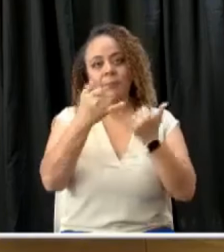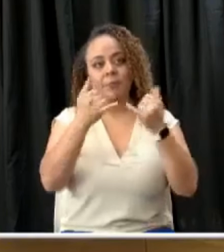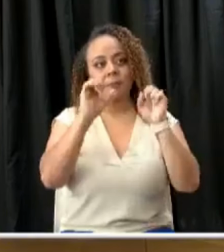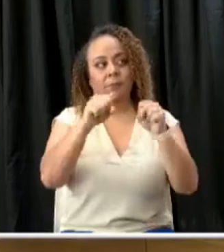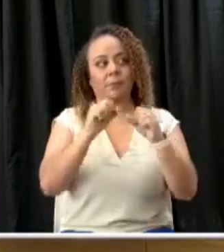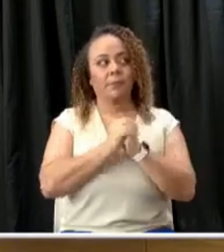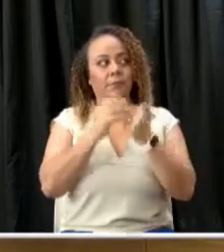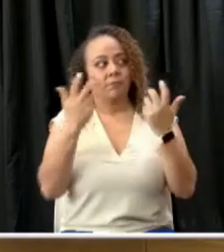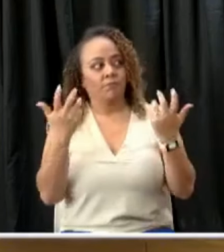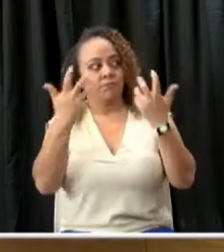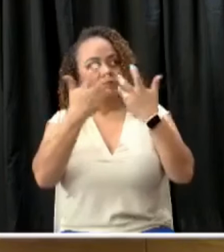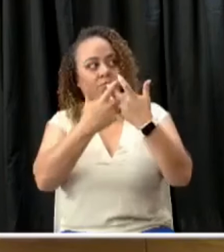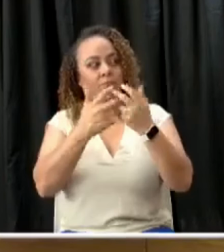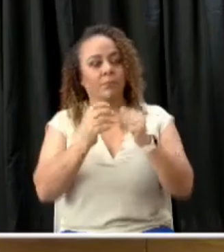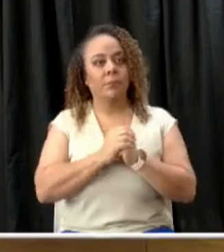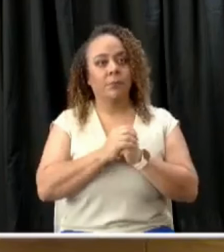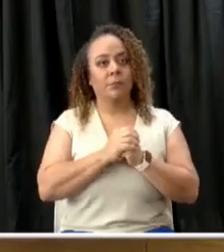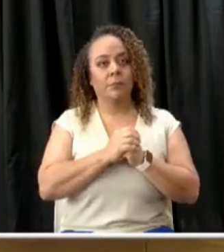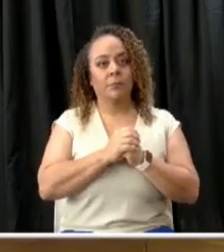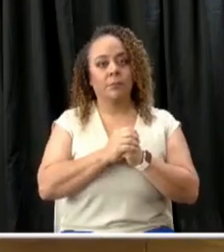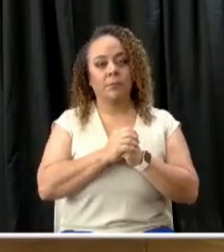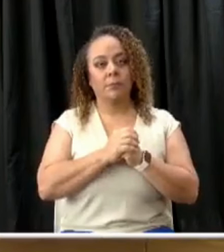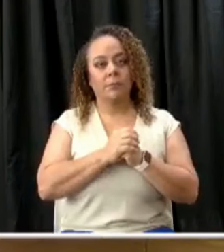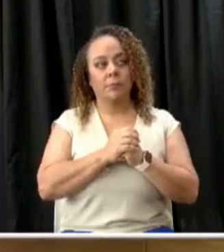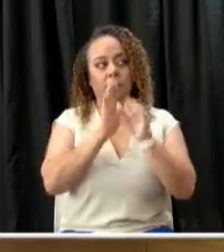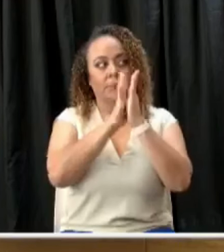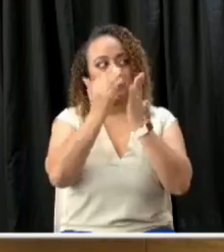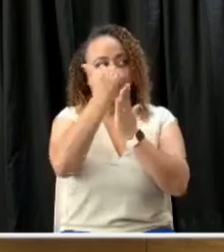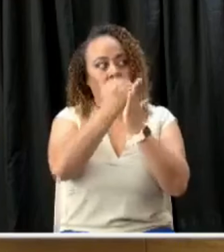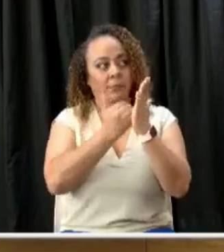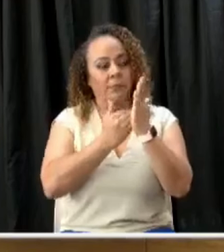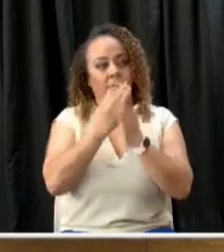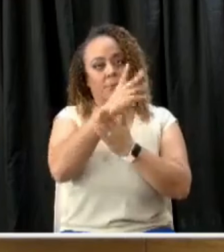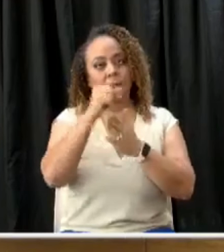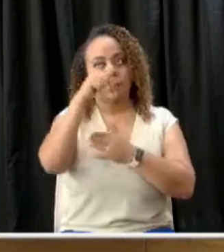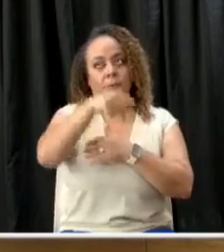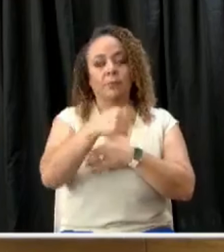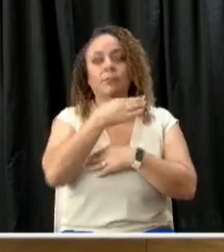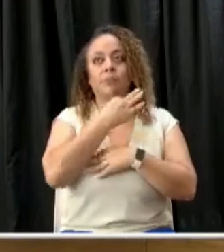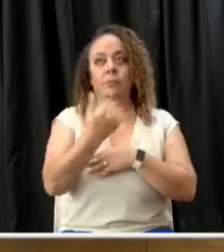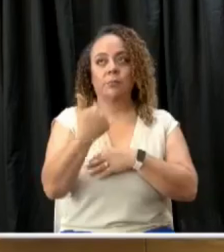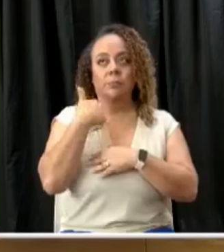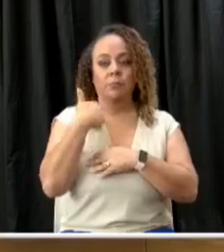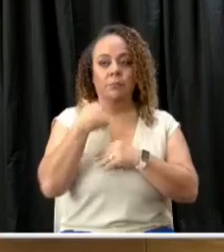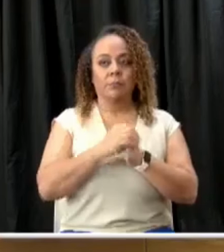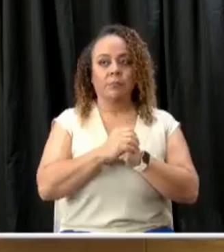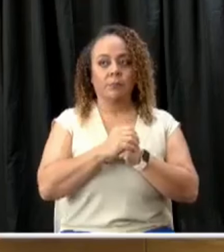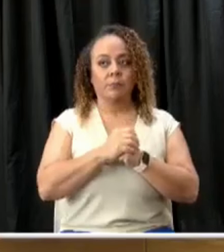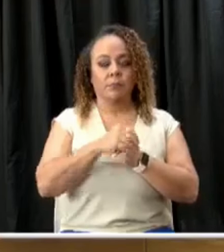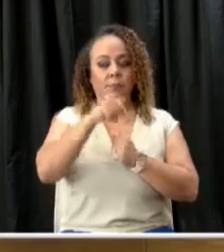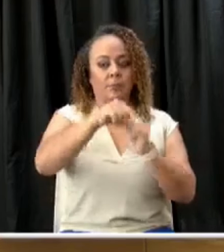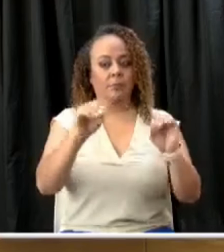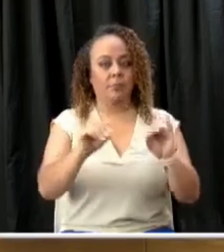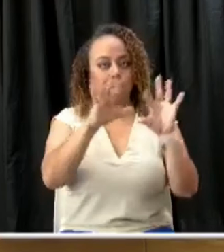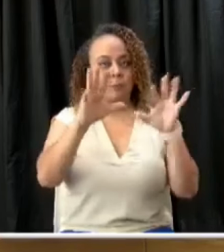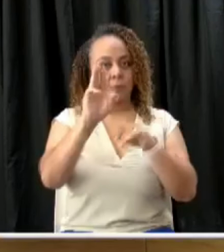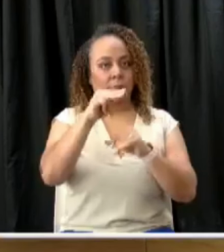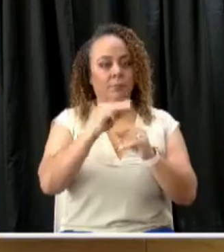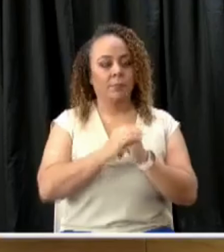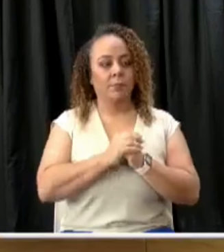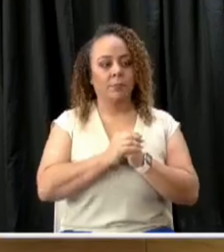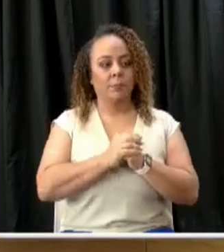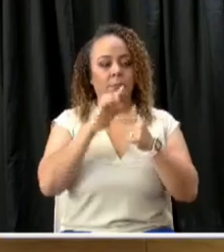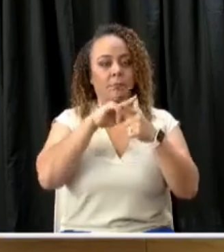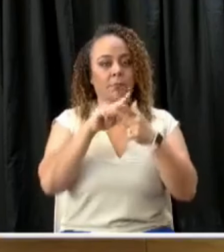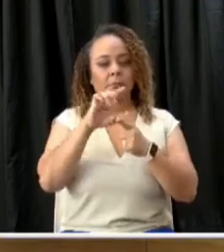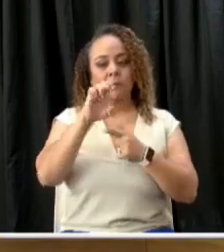cuadrar, la pudimos calzar entre la agenda de él y la agenda de nosotros, y hoy va a ser un gusto tenerlo aquí en esta mañana de martes. Así